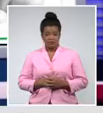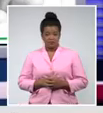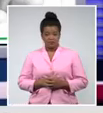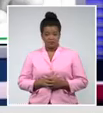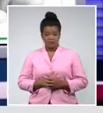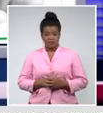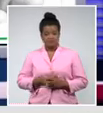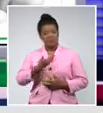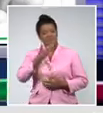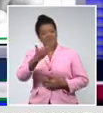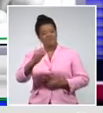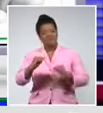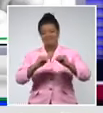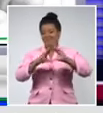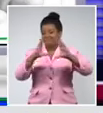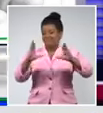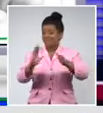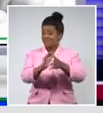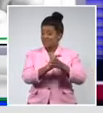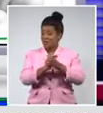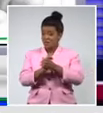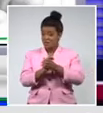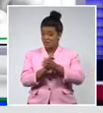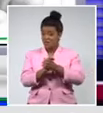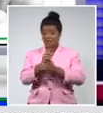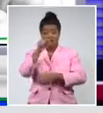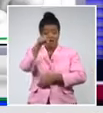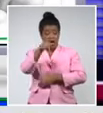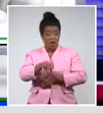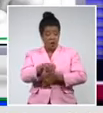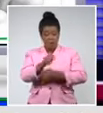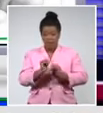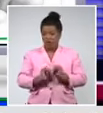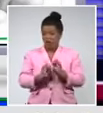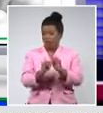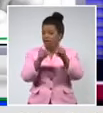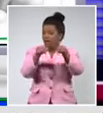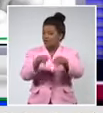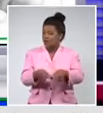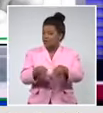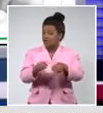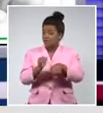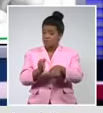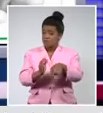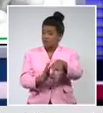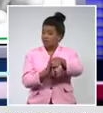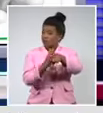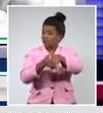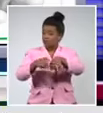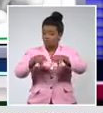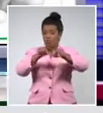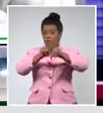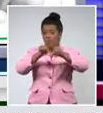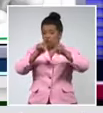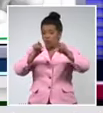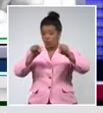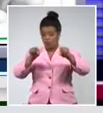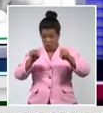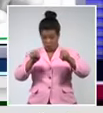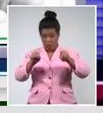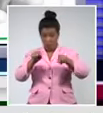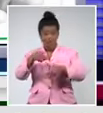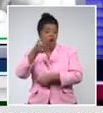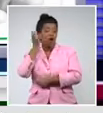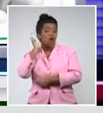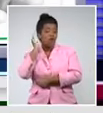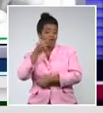Buenos días amigos televidentes, bienvenidos a esta actualización sobre la COVID-19 en nuestro país, esta conferencia de